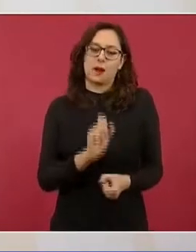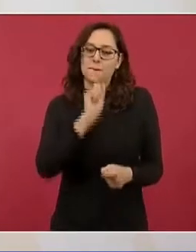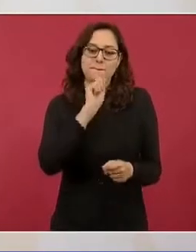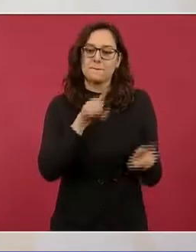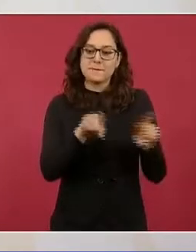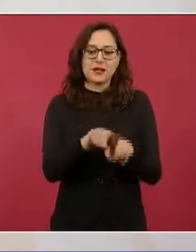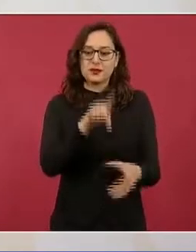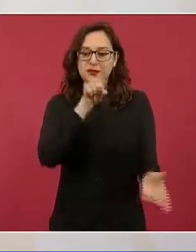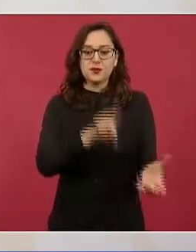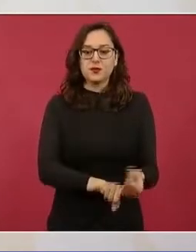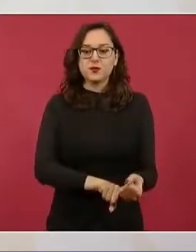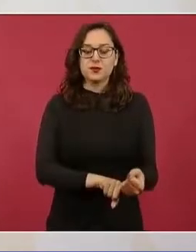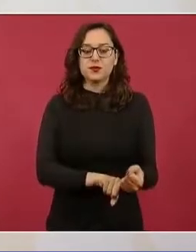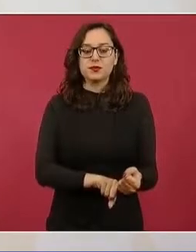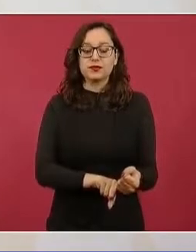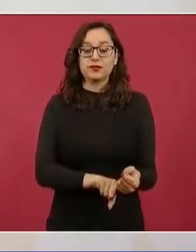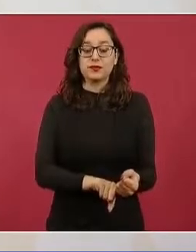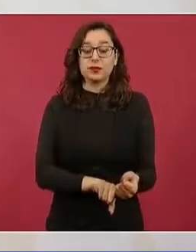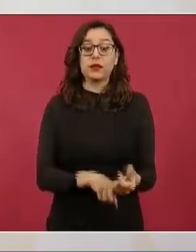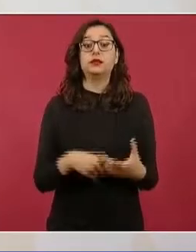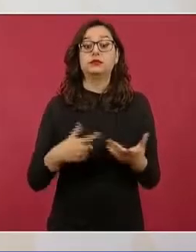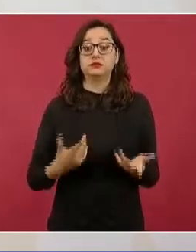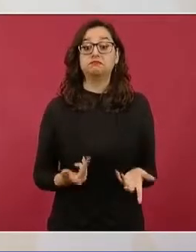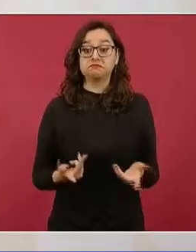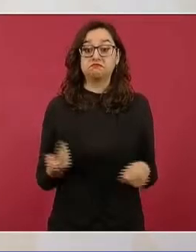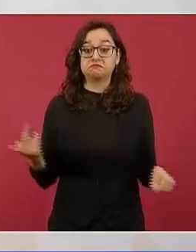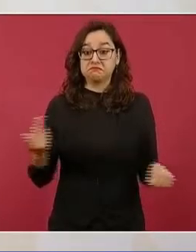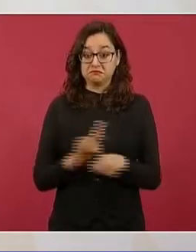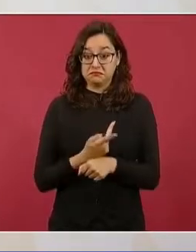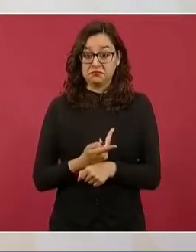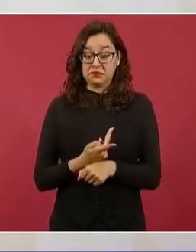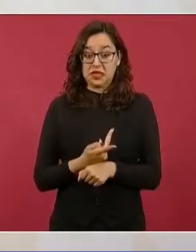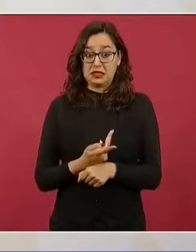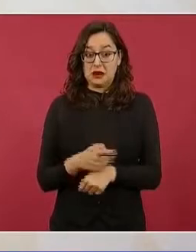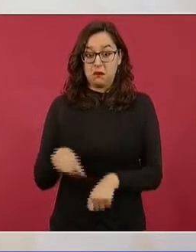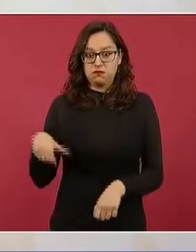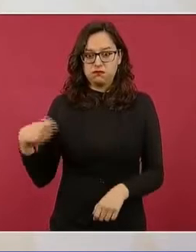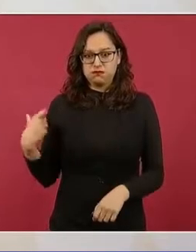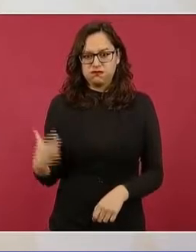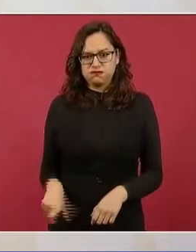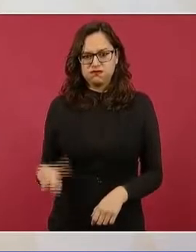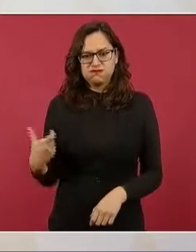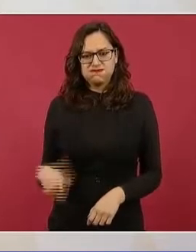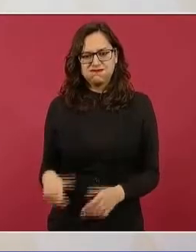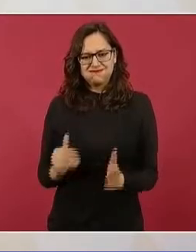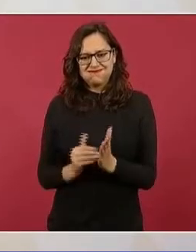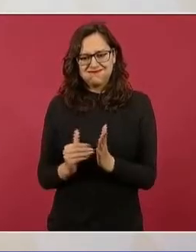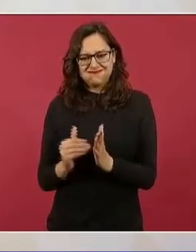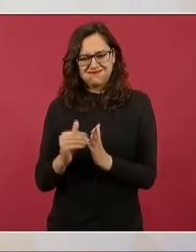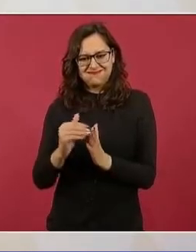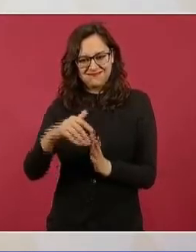pero por eso mismo quizá ganan mucho más.